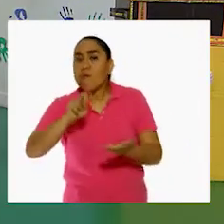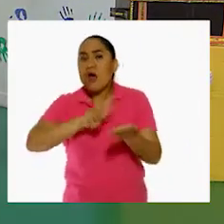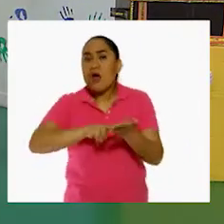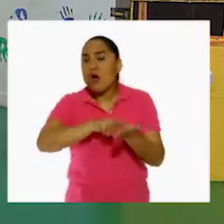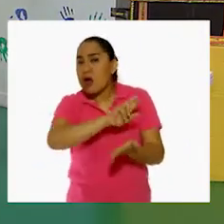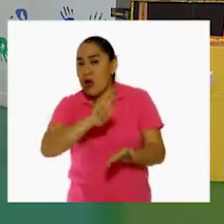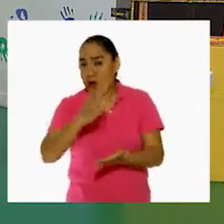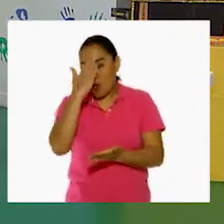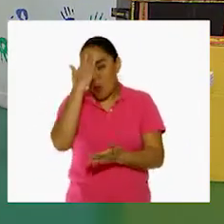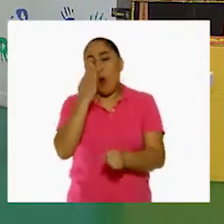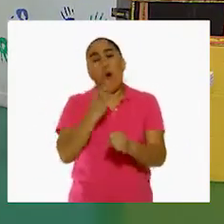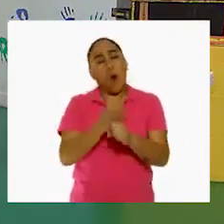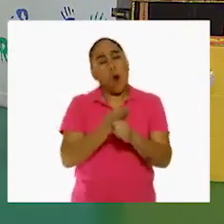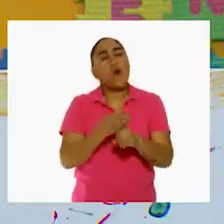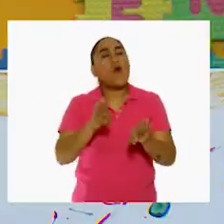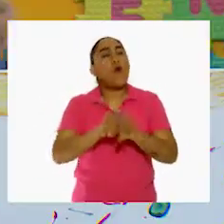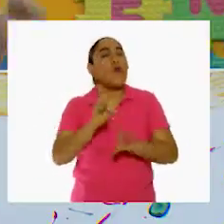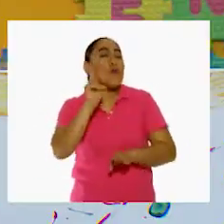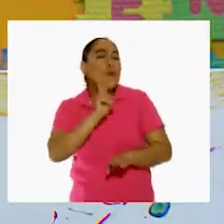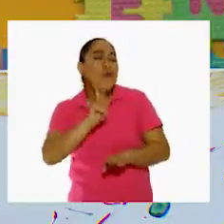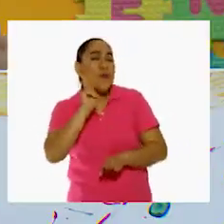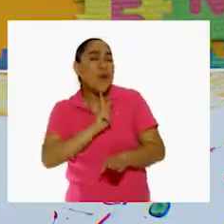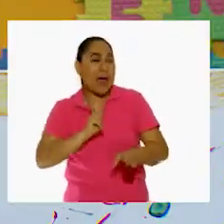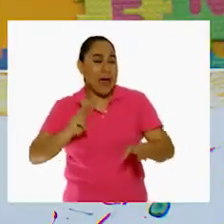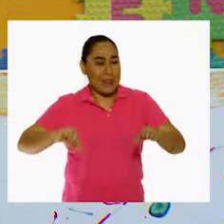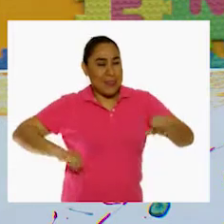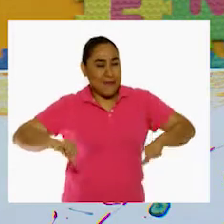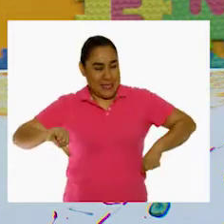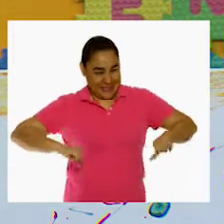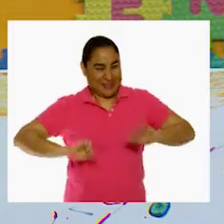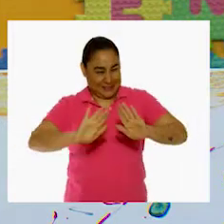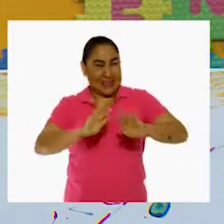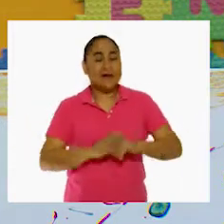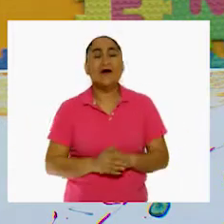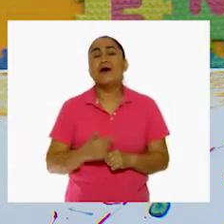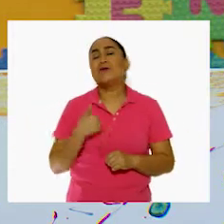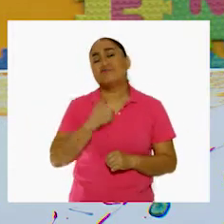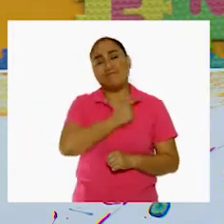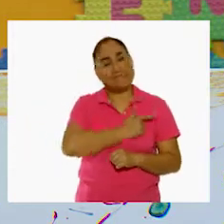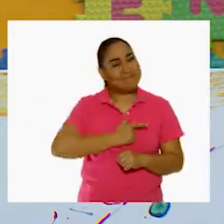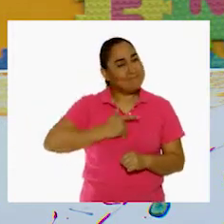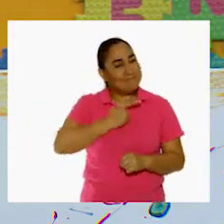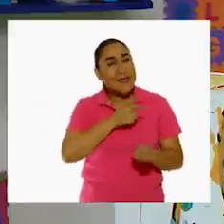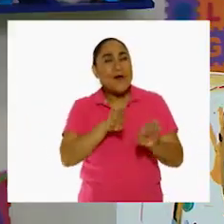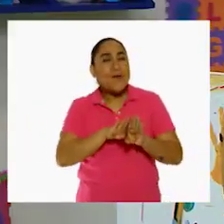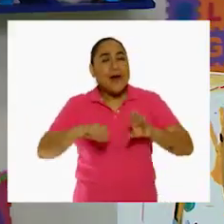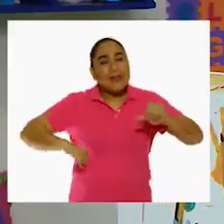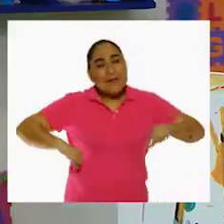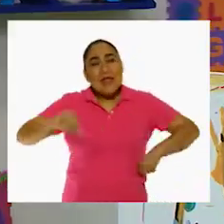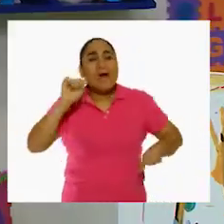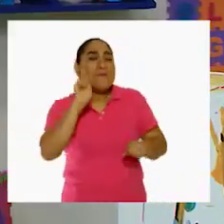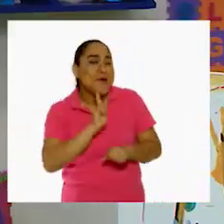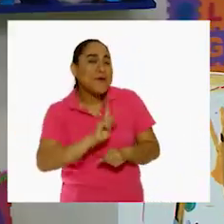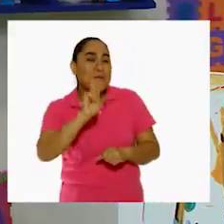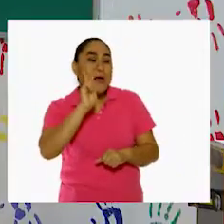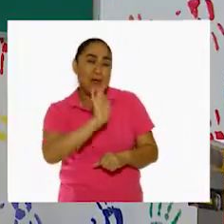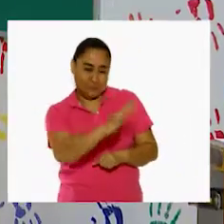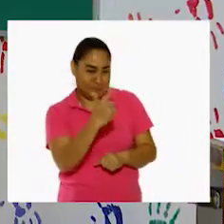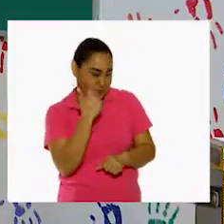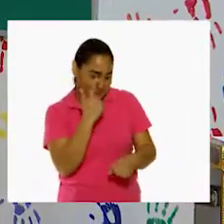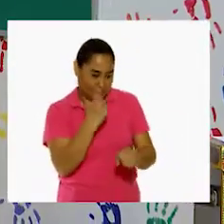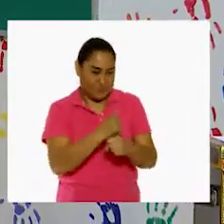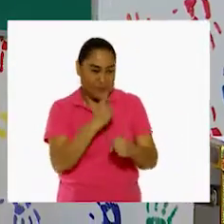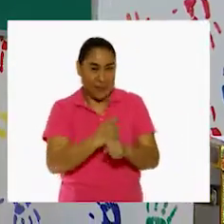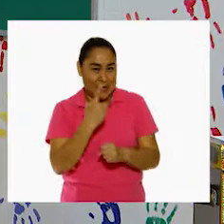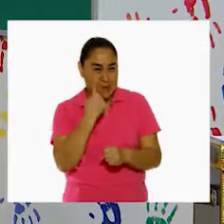hacer un experimento. ¡Uy, me encantan los experimentos! Ok, perfecto. Bueno, ahí les va. Primero, fíjense, ¿qué tengo